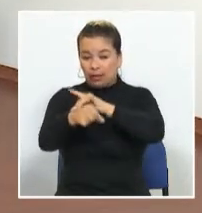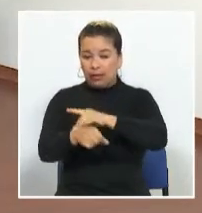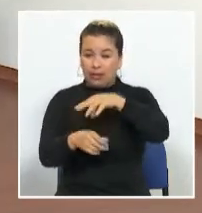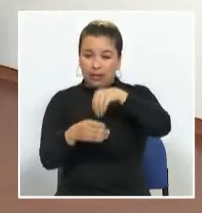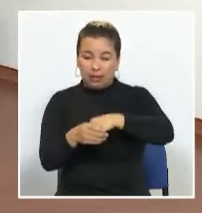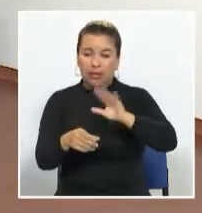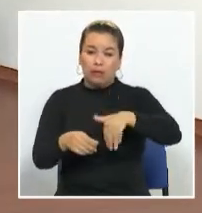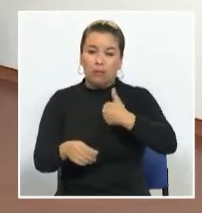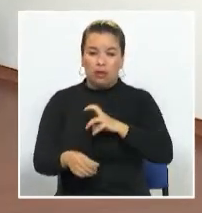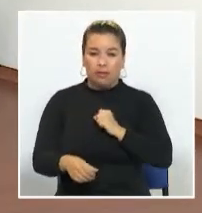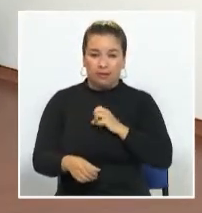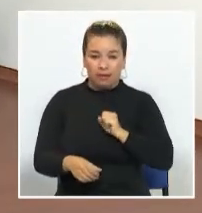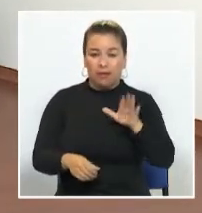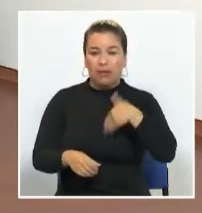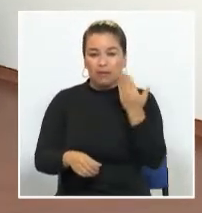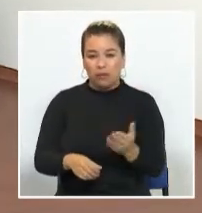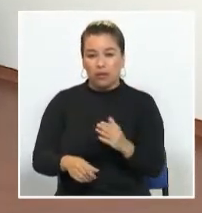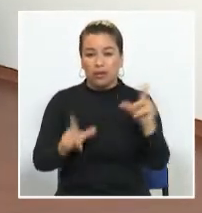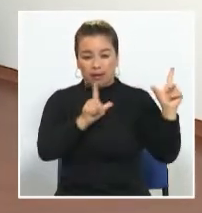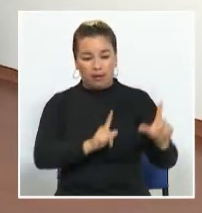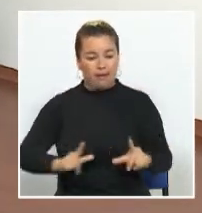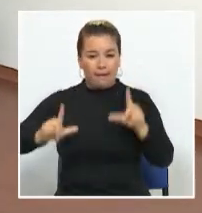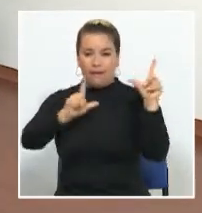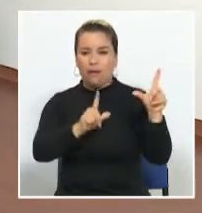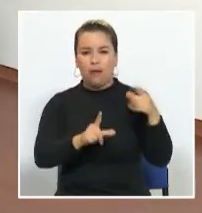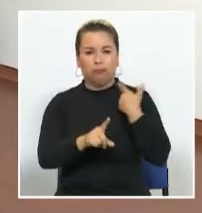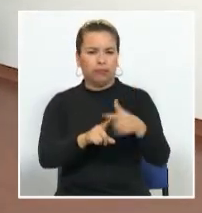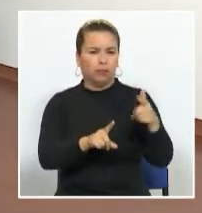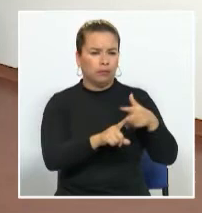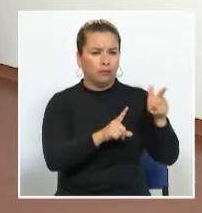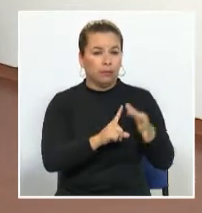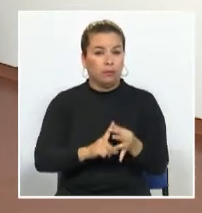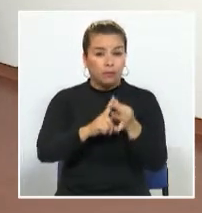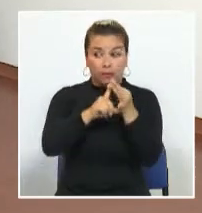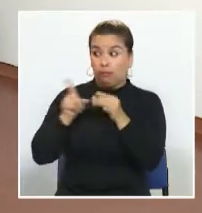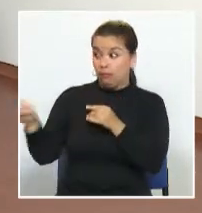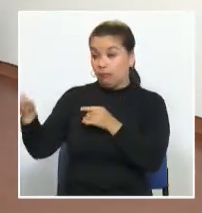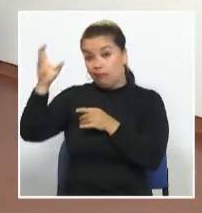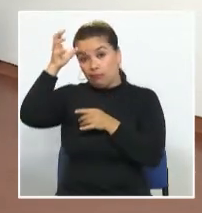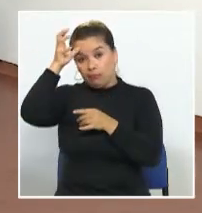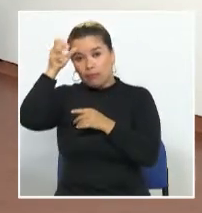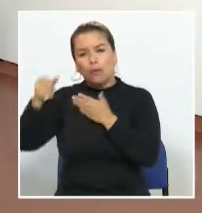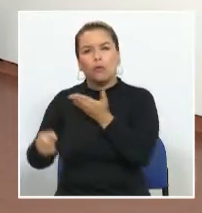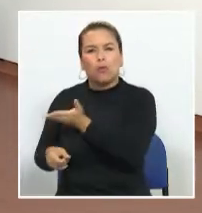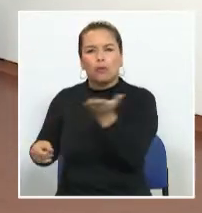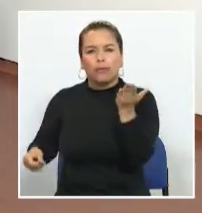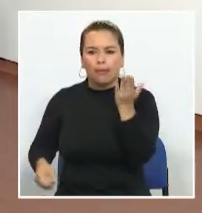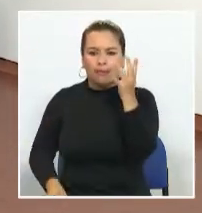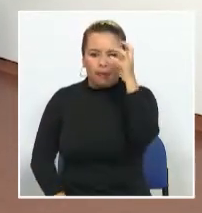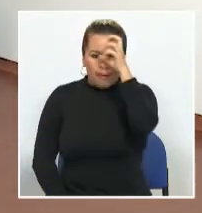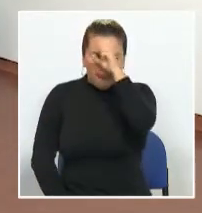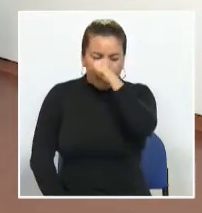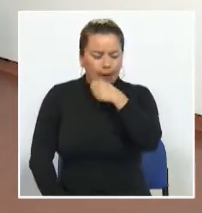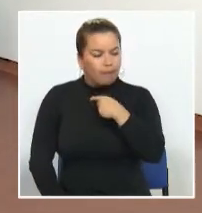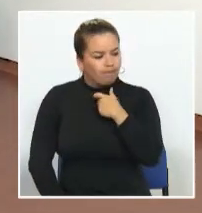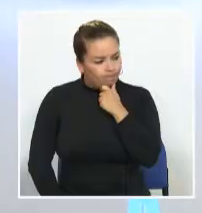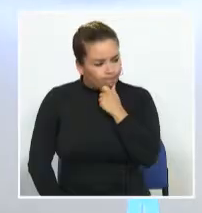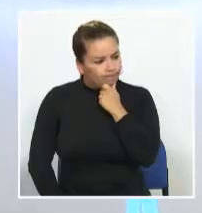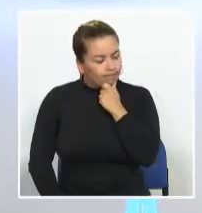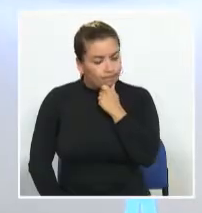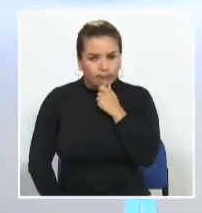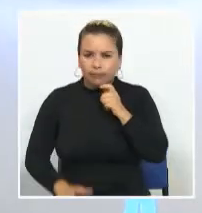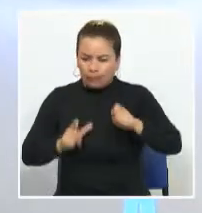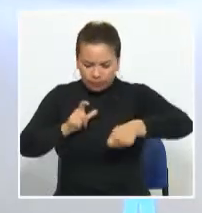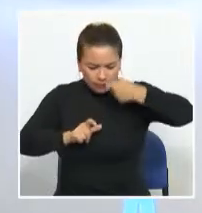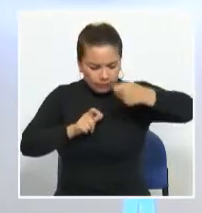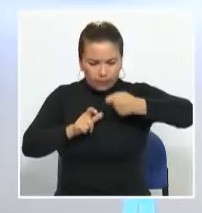luego ecocardiografía, que es otra subespecialidad, para que ustedes se den cuenta que la alimentación es fundamental